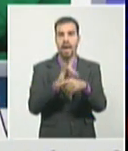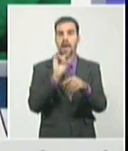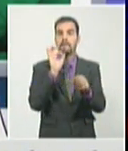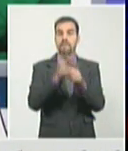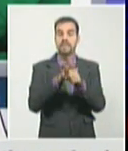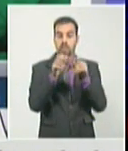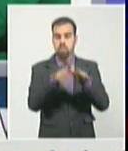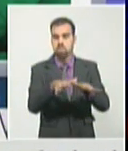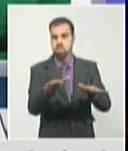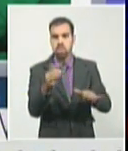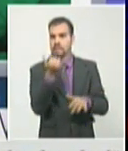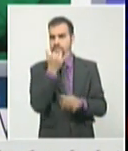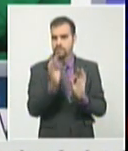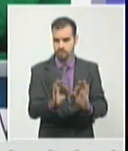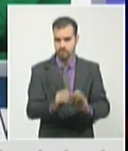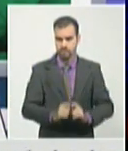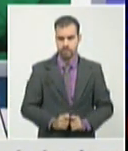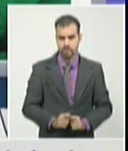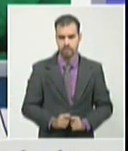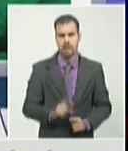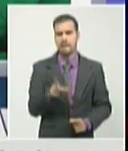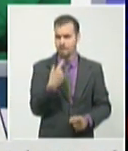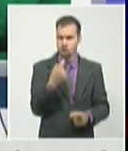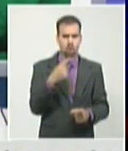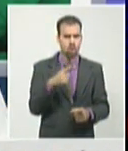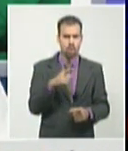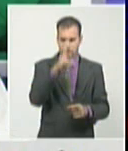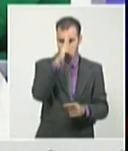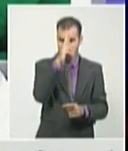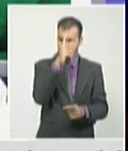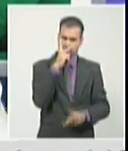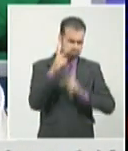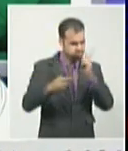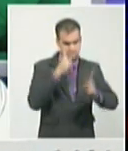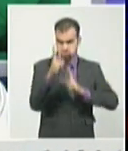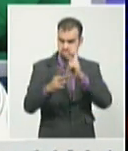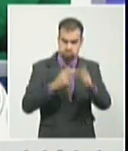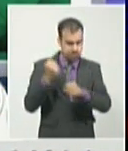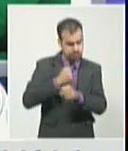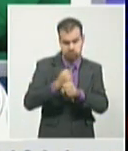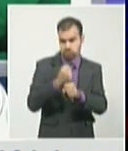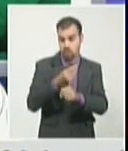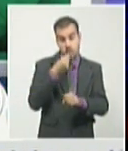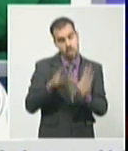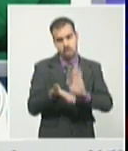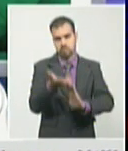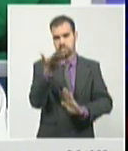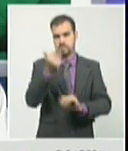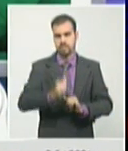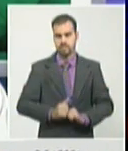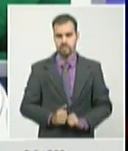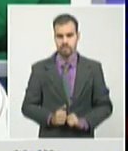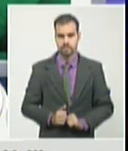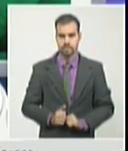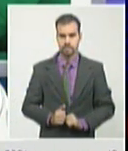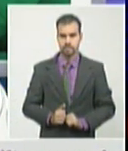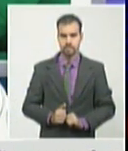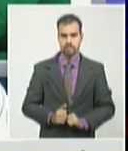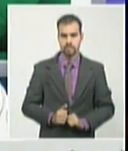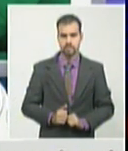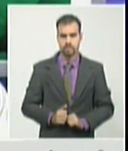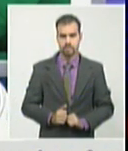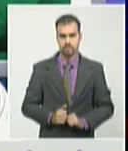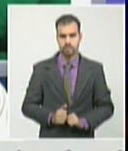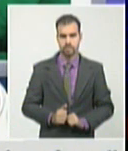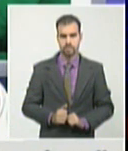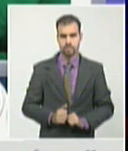trabaja para su recuperación el grupo de jóvenes es todavía de 20 a 39